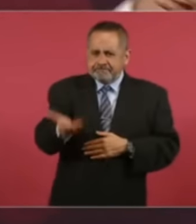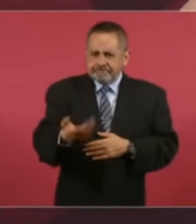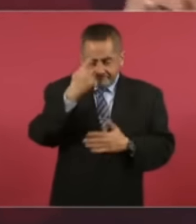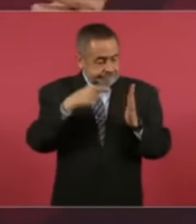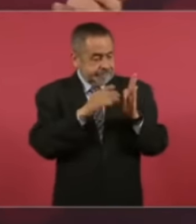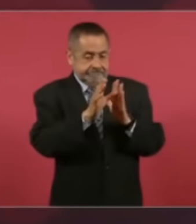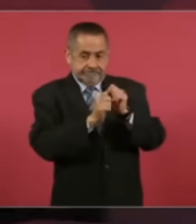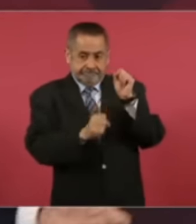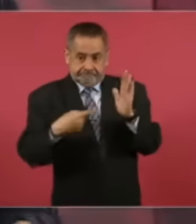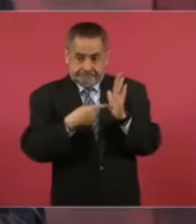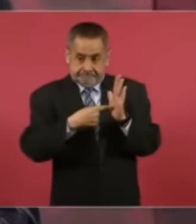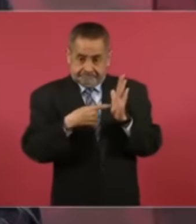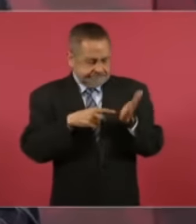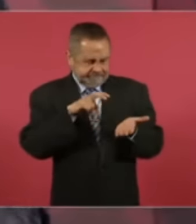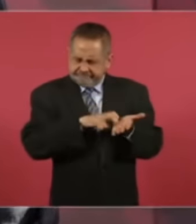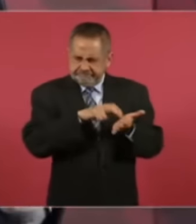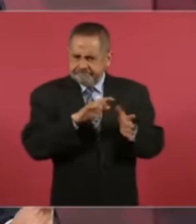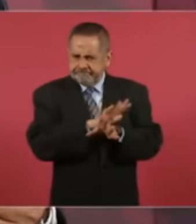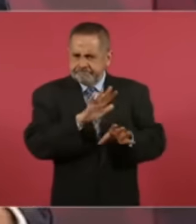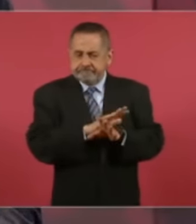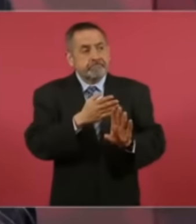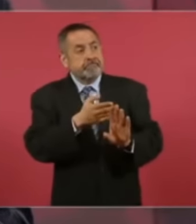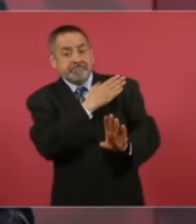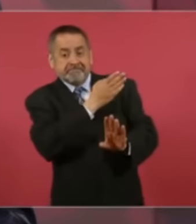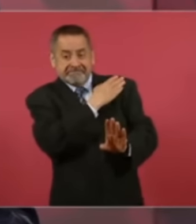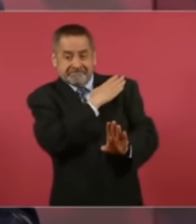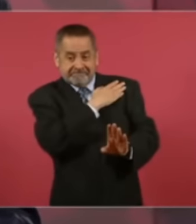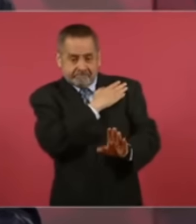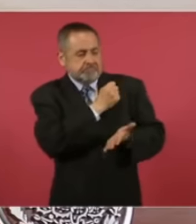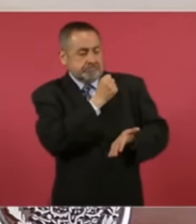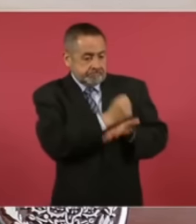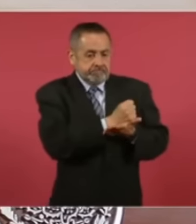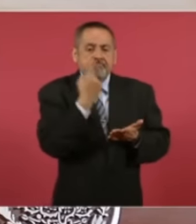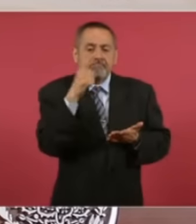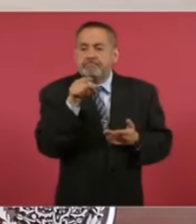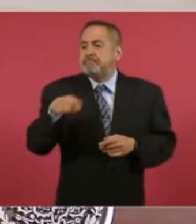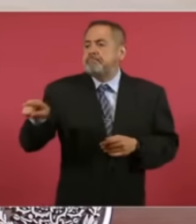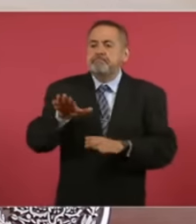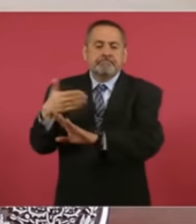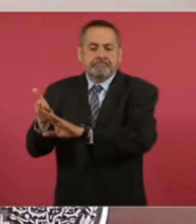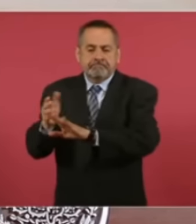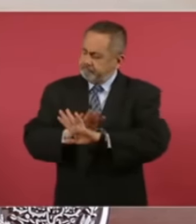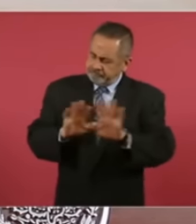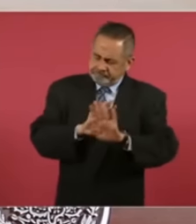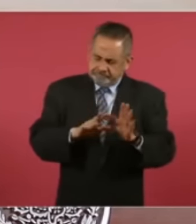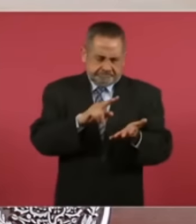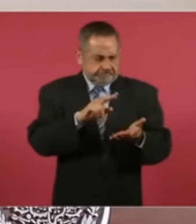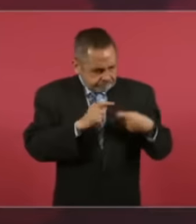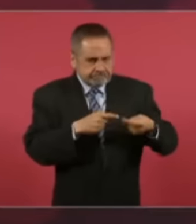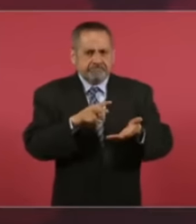modificar artículos que se aprobaron en contra